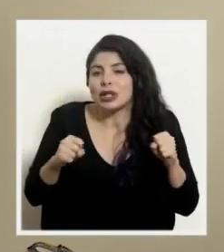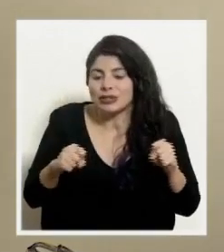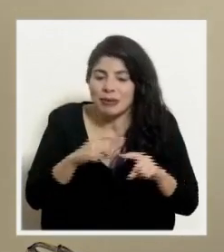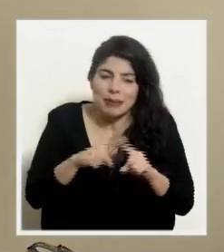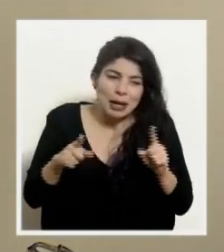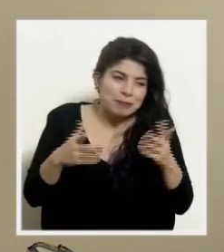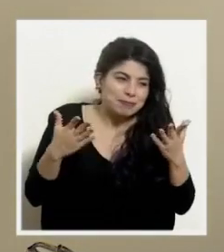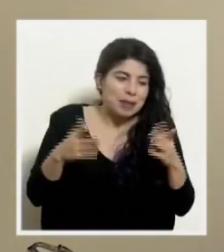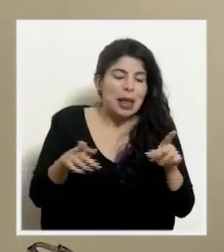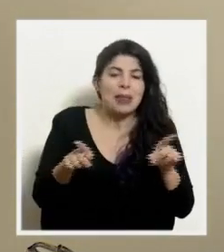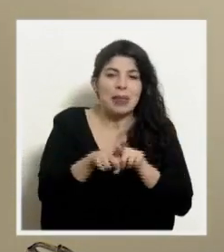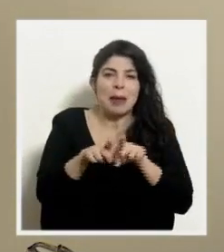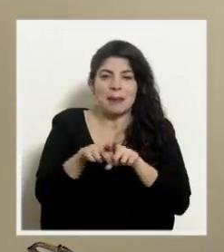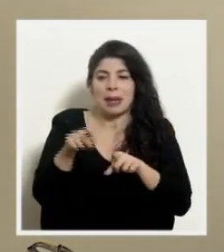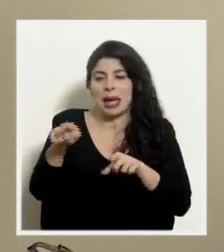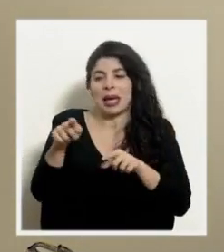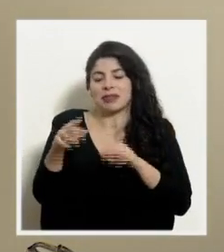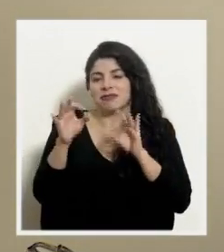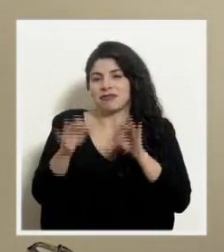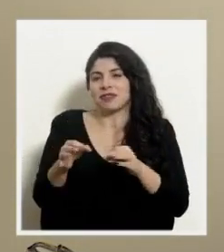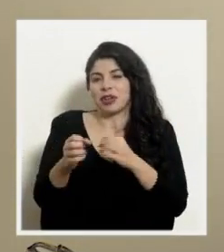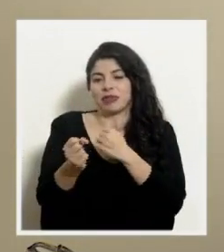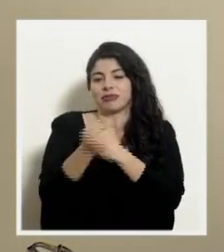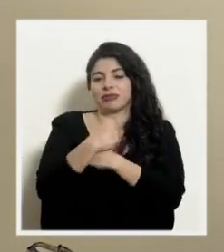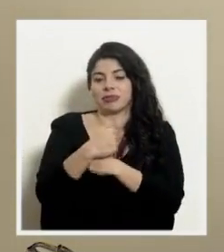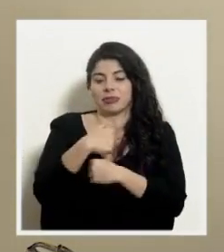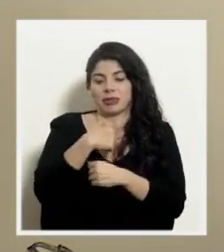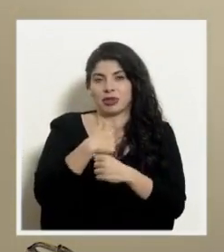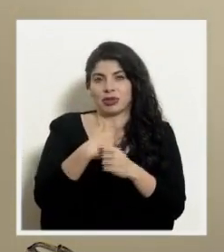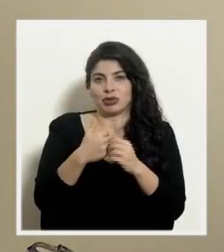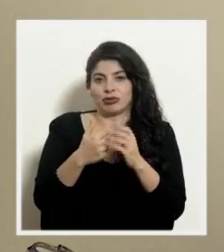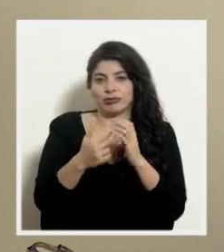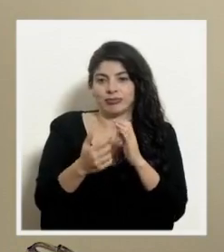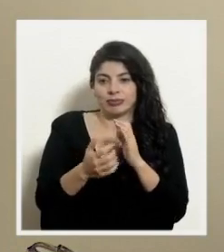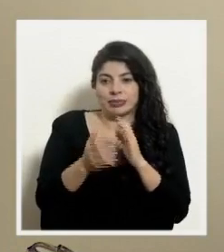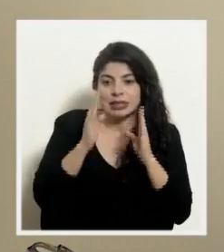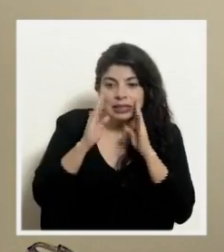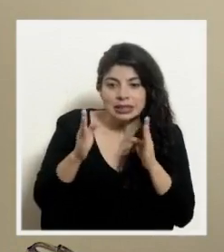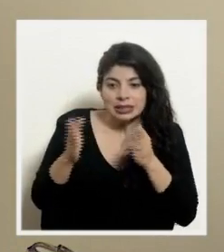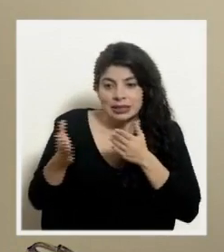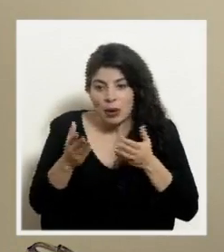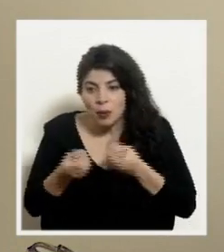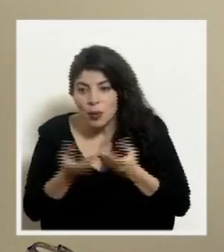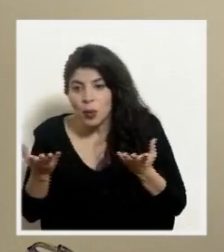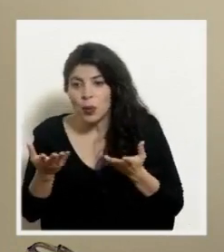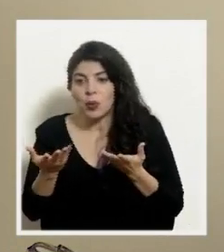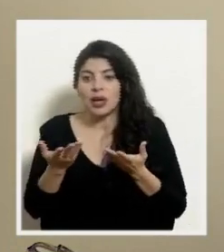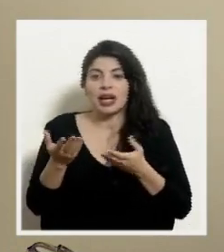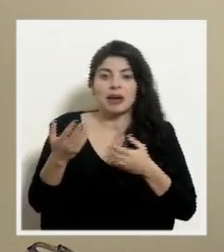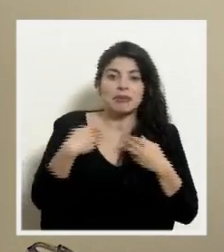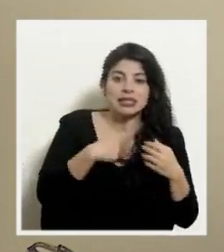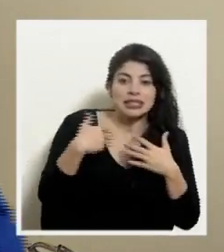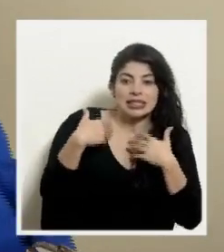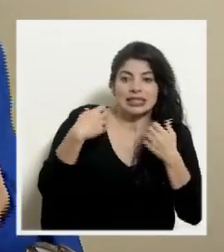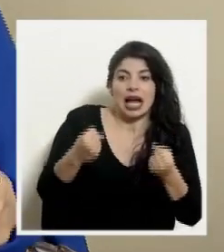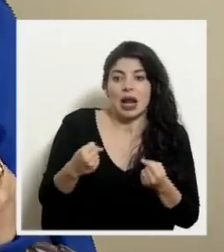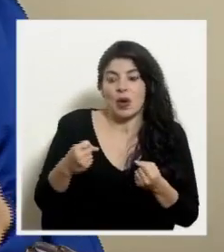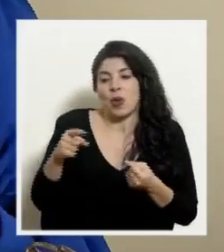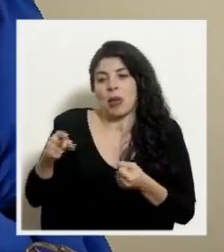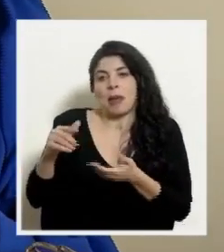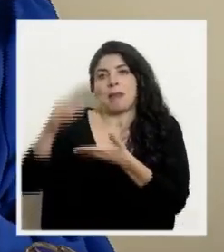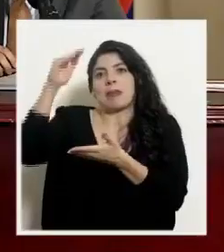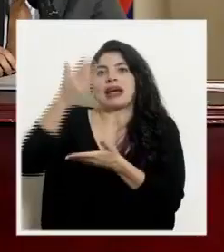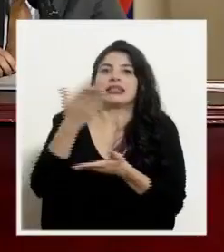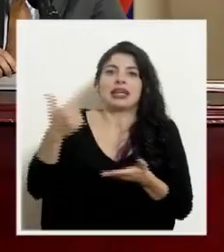también probablemente sobrepasa la capacidad humana del personal de seguridad pública y del Ministerio de Salud. Muchas gracias. Muchísimas gracias, doña